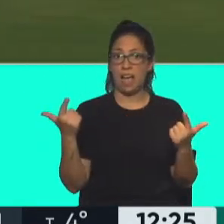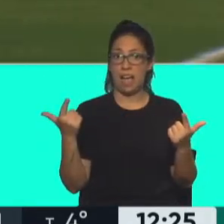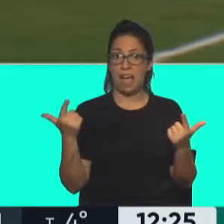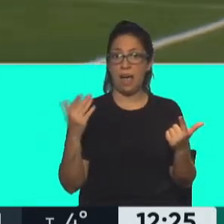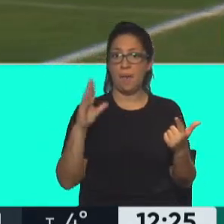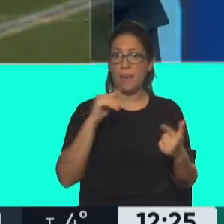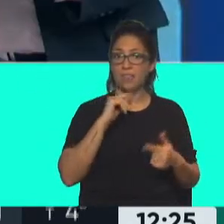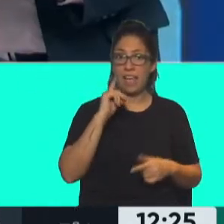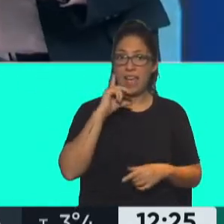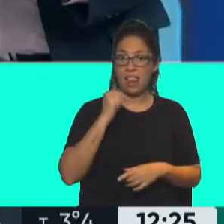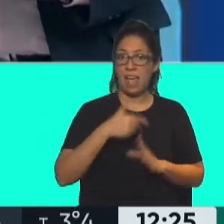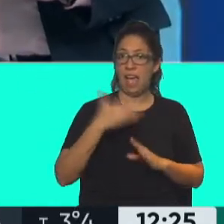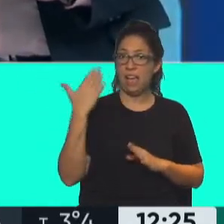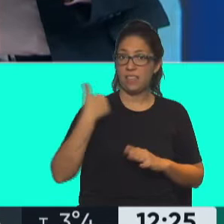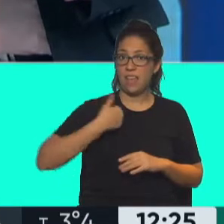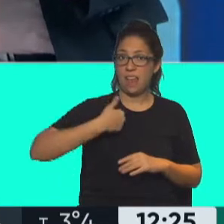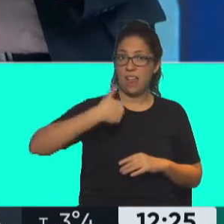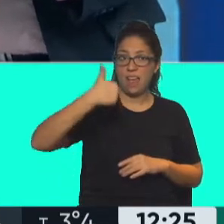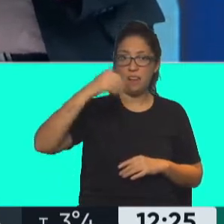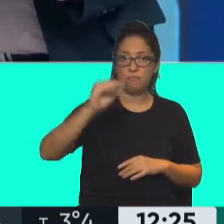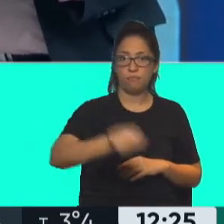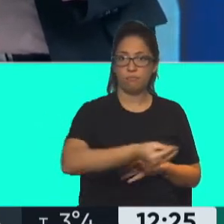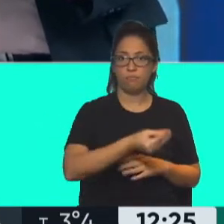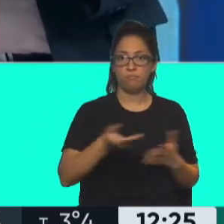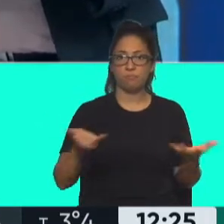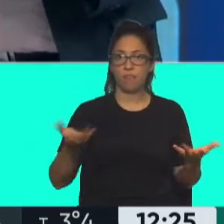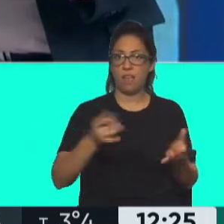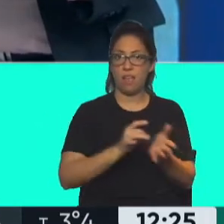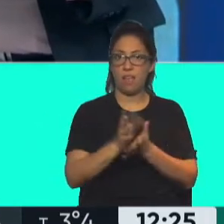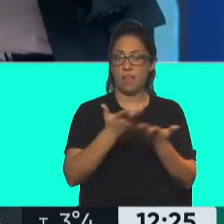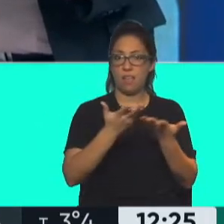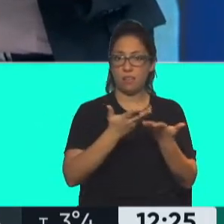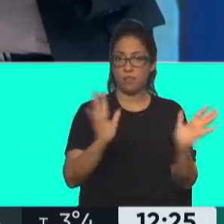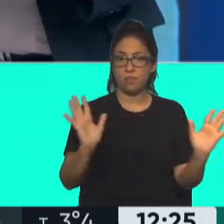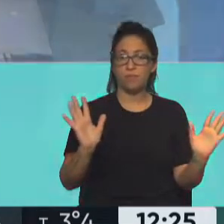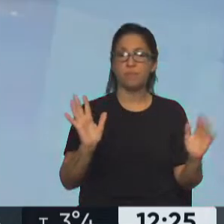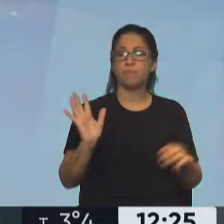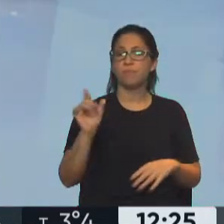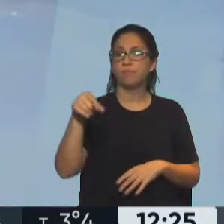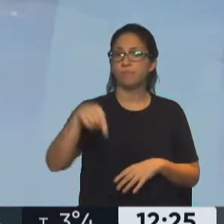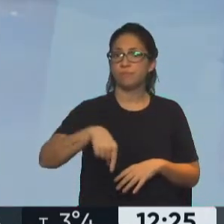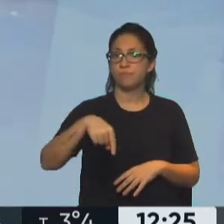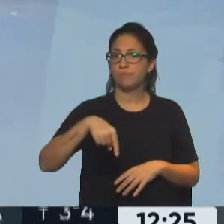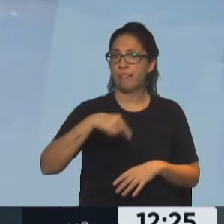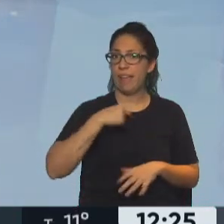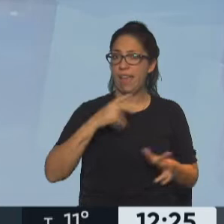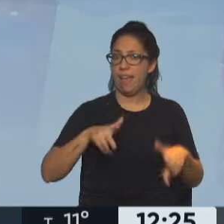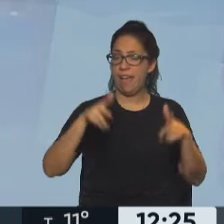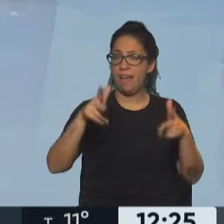es Sebastián Bataglia, el ganador de esos últimos bueno, dos claro. títulos, y que no es un detalle menor. Quería hacer hincapié en